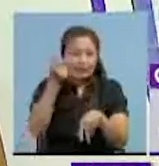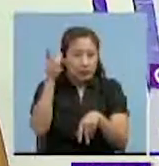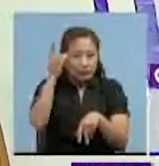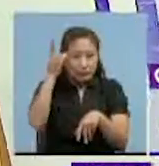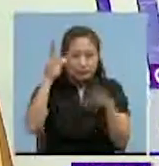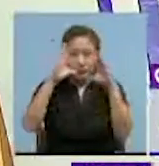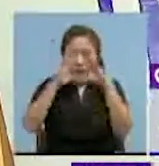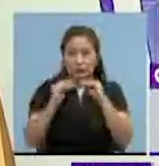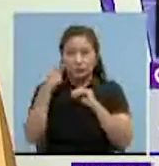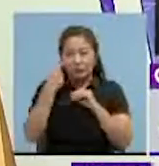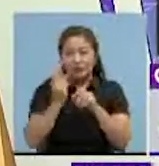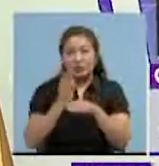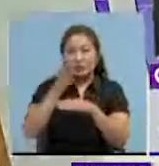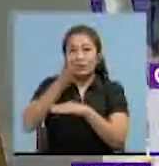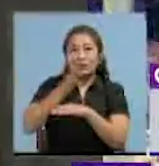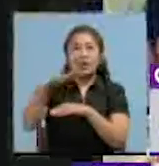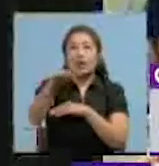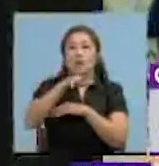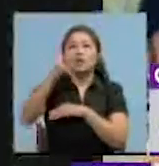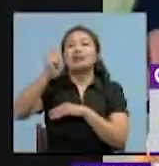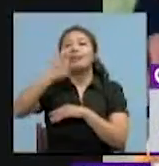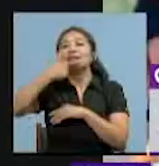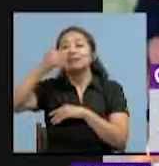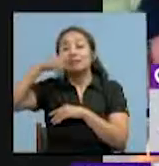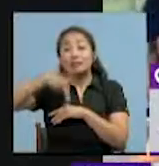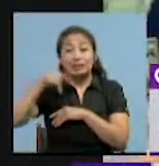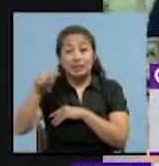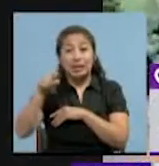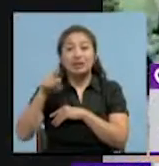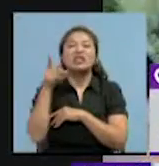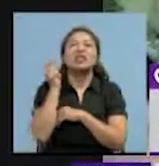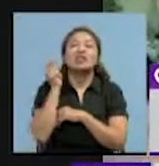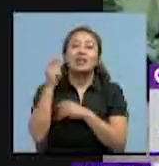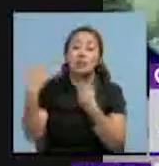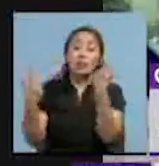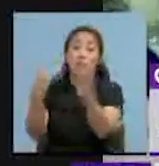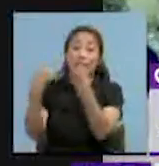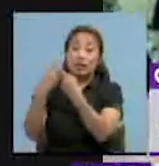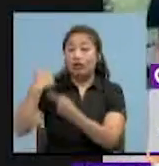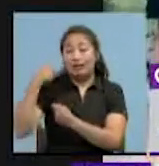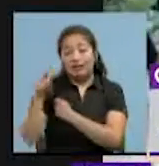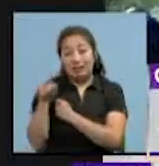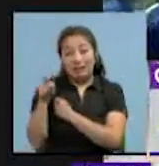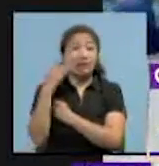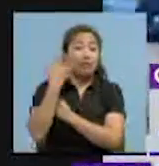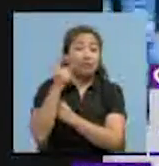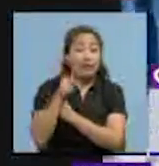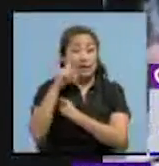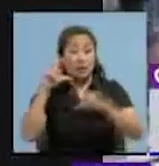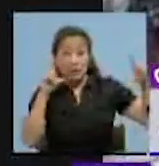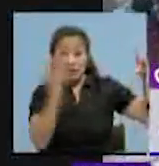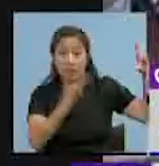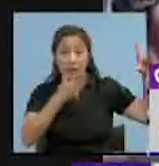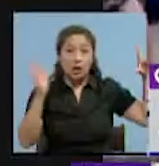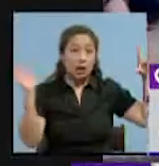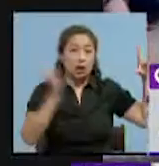a embarcarnos hacia Kazán, ¿no? El próximo compromiso que tiene el seleccionado nacional. Y como vas a poder ver, justamente la imagen aquí, están